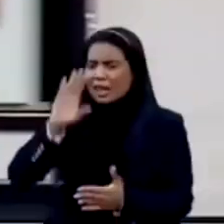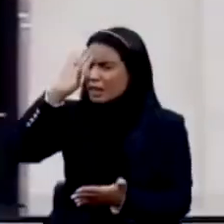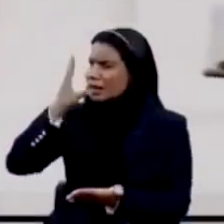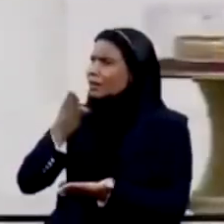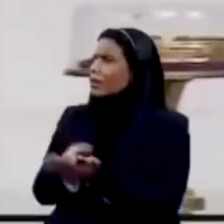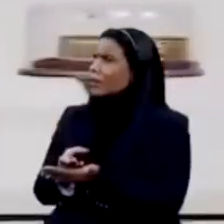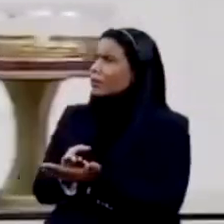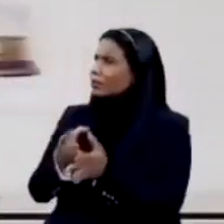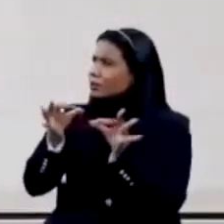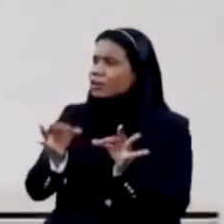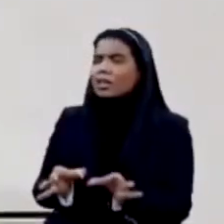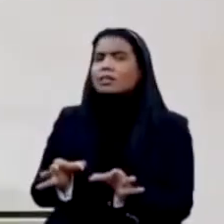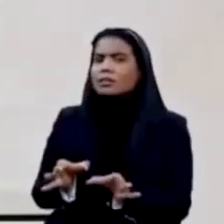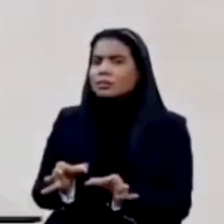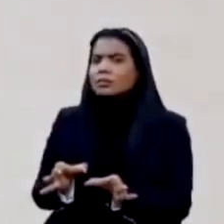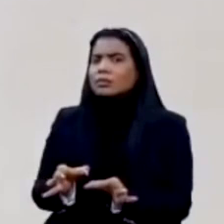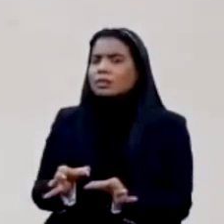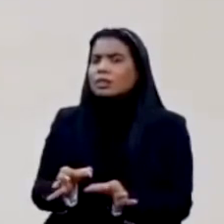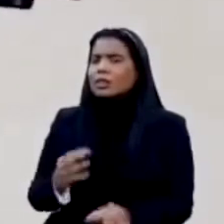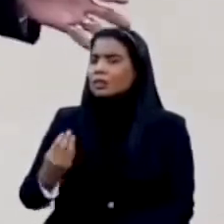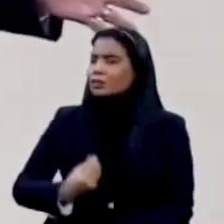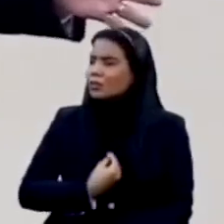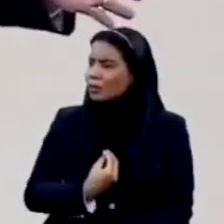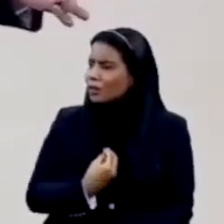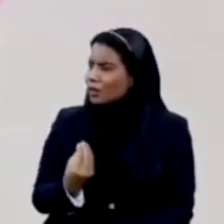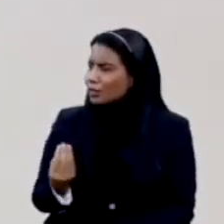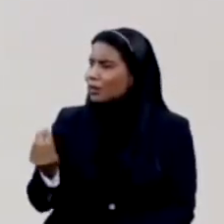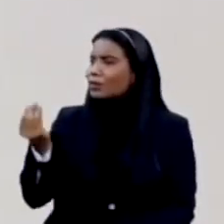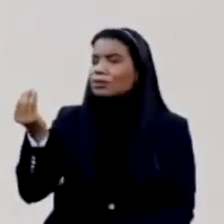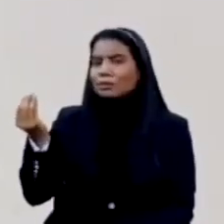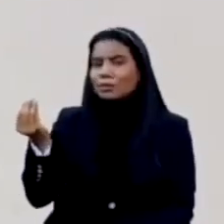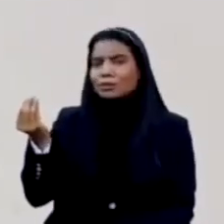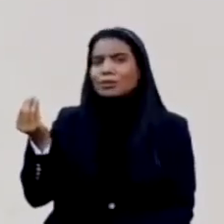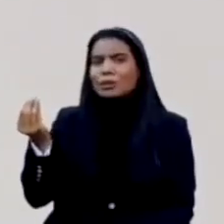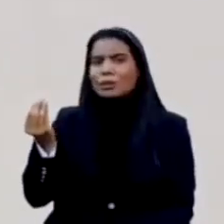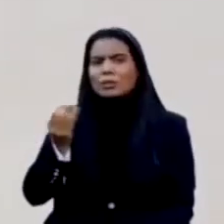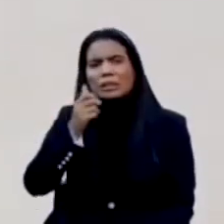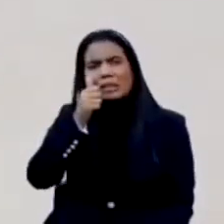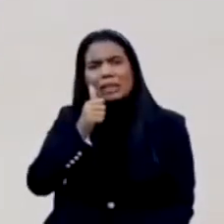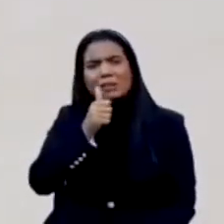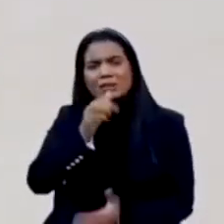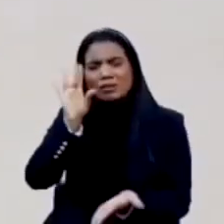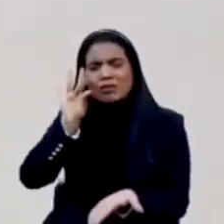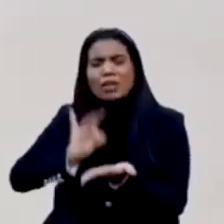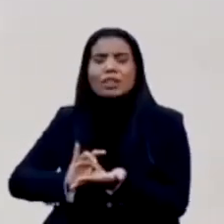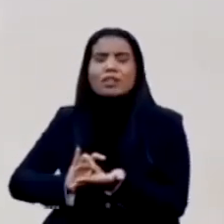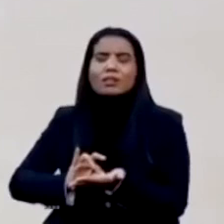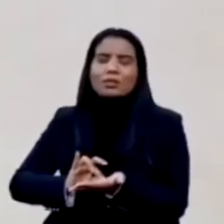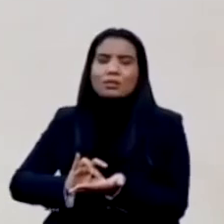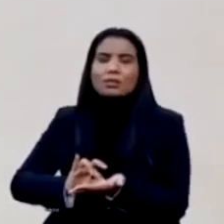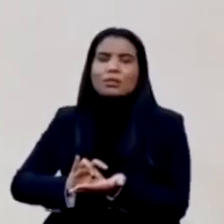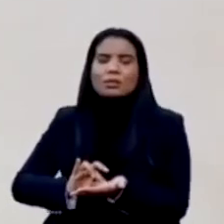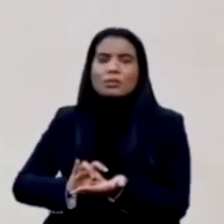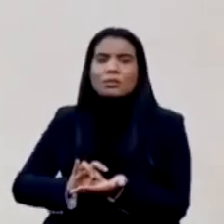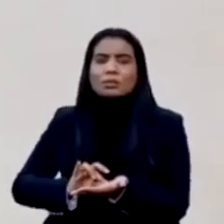suya entregando su vida como sacrificio vivo y el